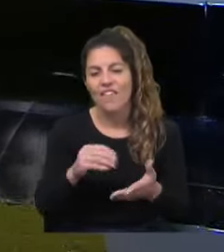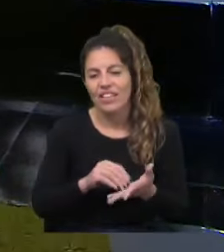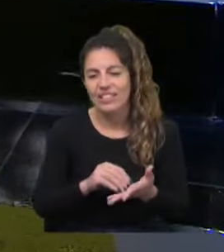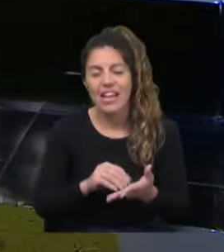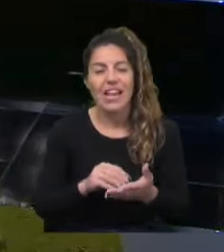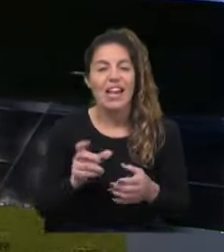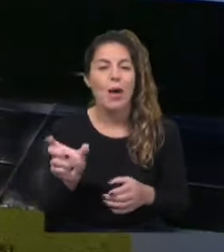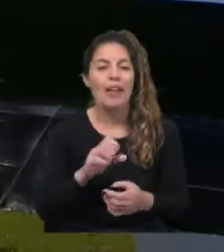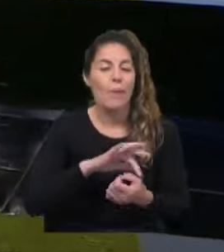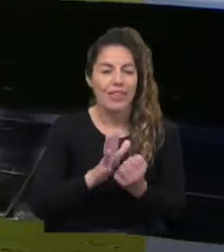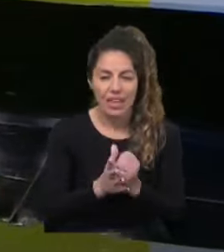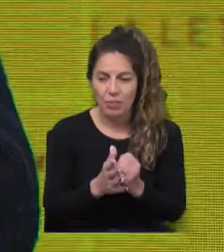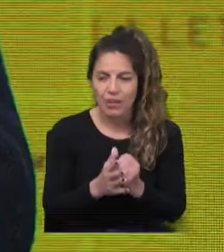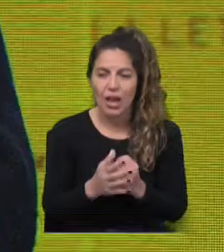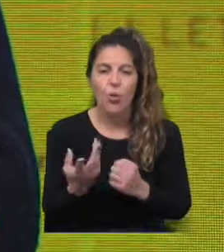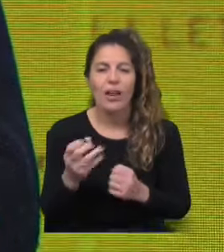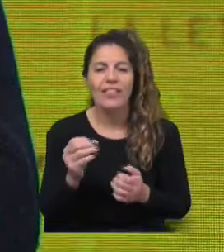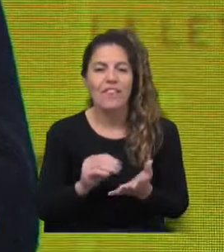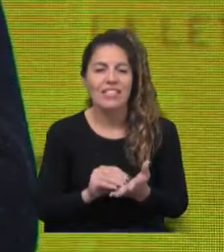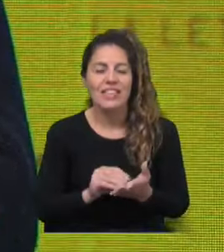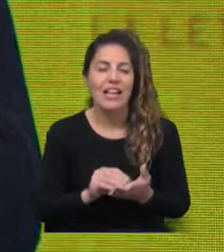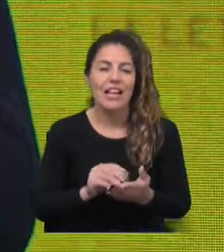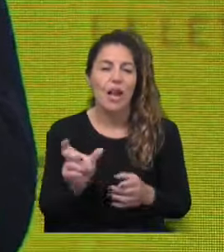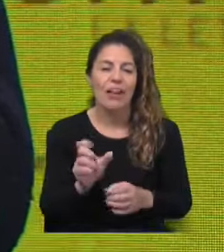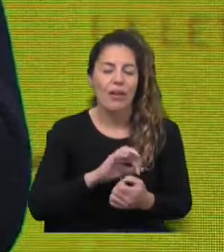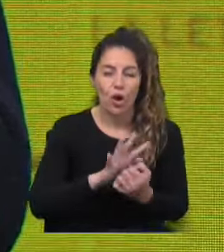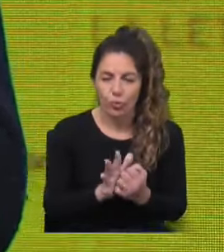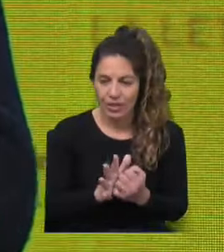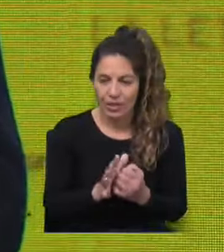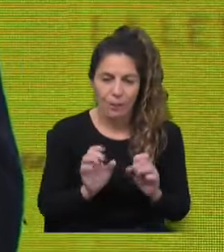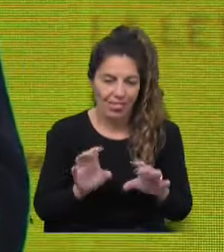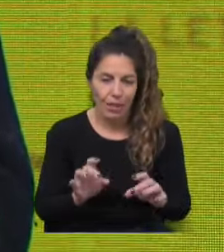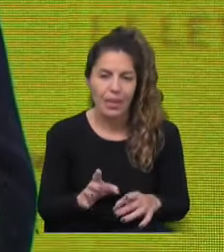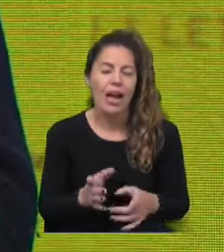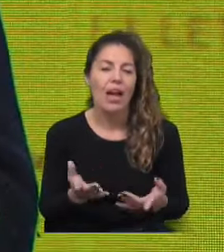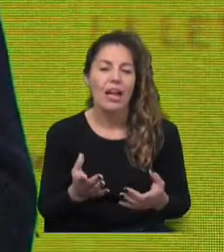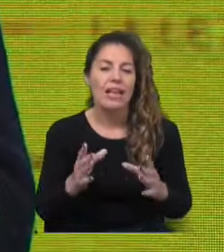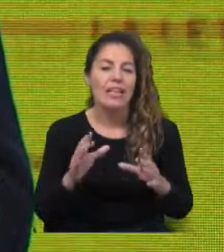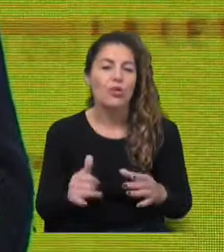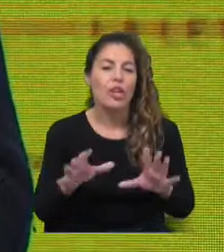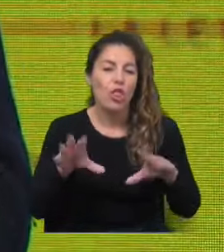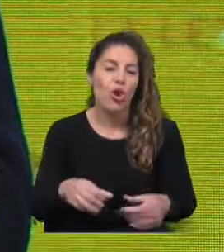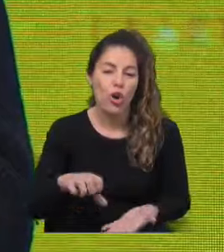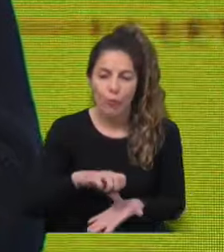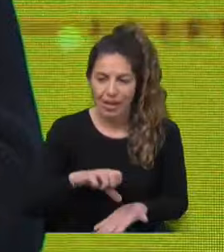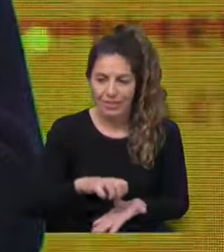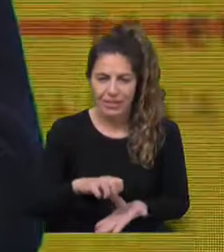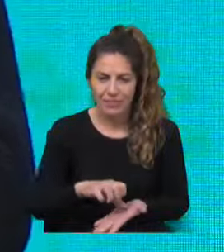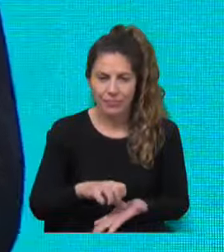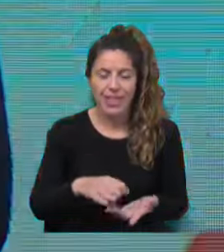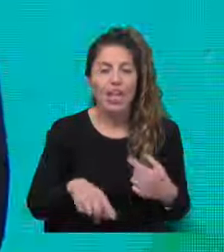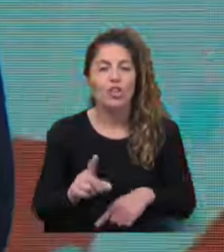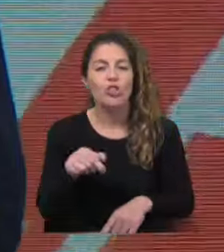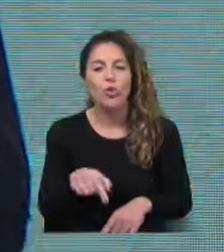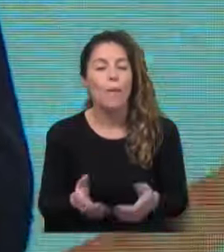pandemia, 40 y pico de veces la palabra COVID. La tuvieron todos los países. Entonces, uno,